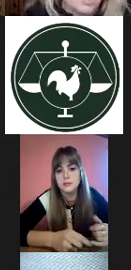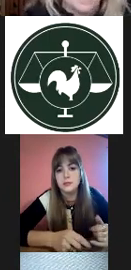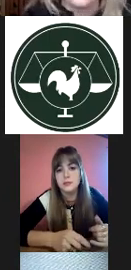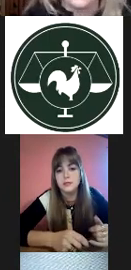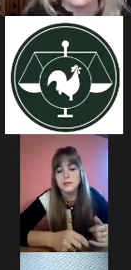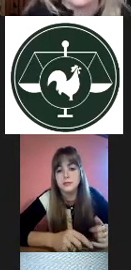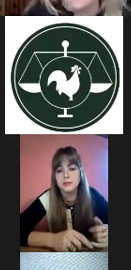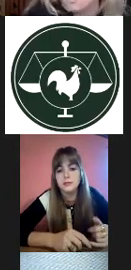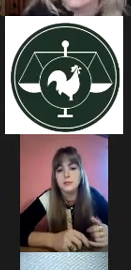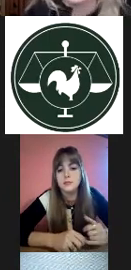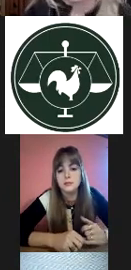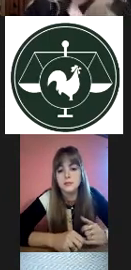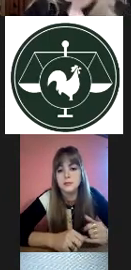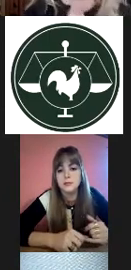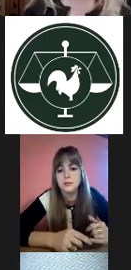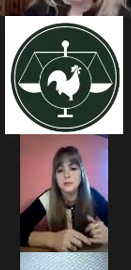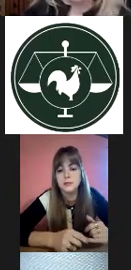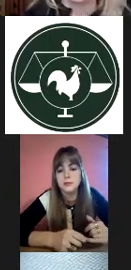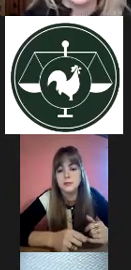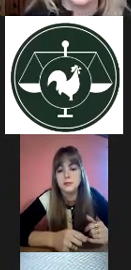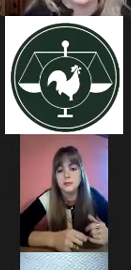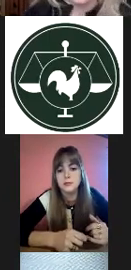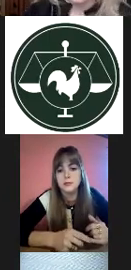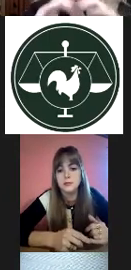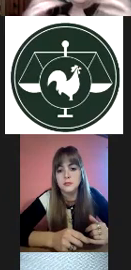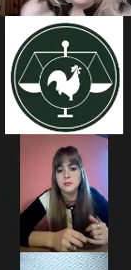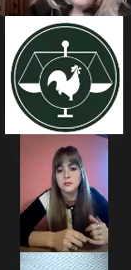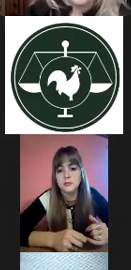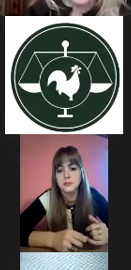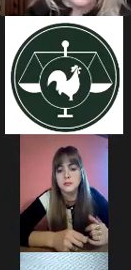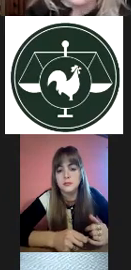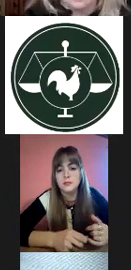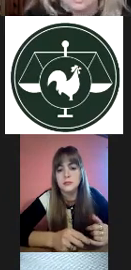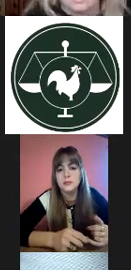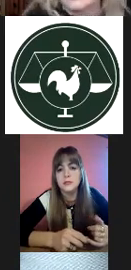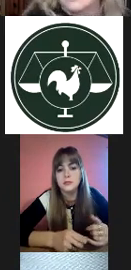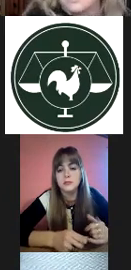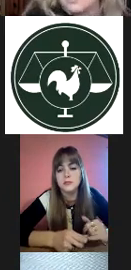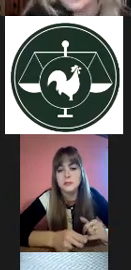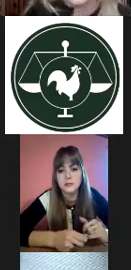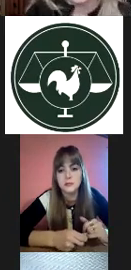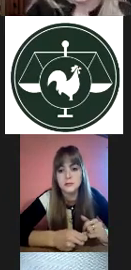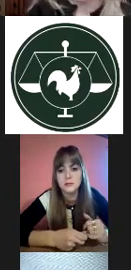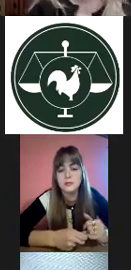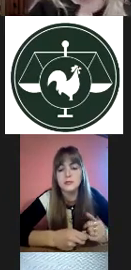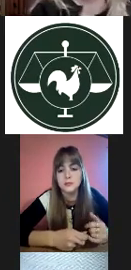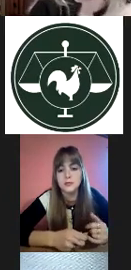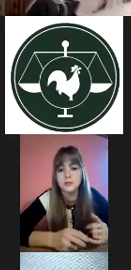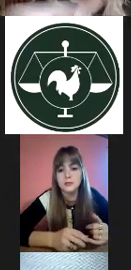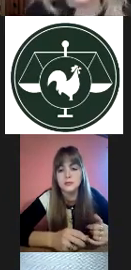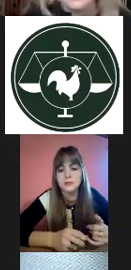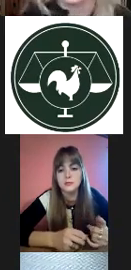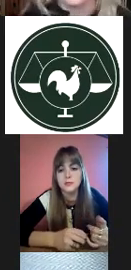Políticas Públicas el año pasado, porque zoonosis urbanas de la provincia de Buenos Aires, que está en Avellaneda y tiene